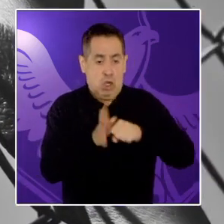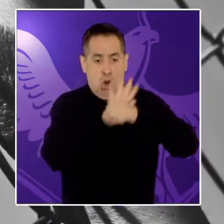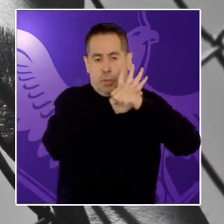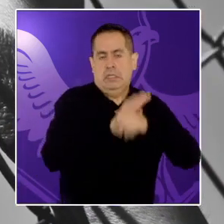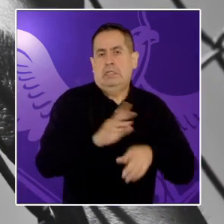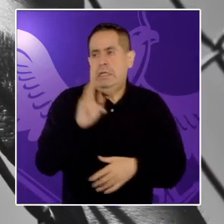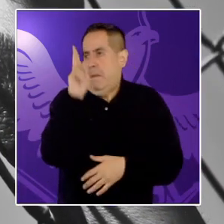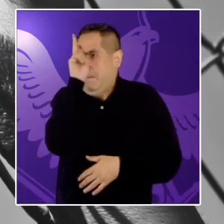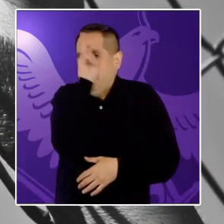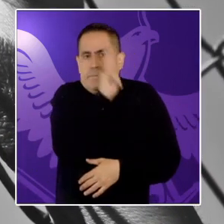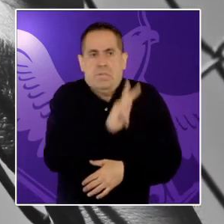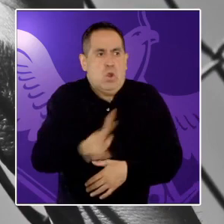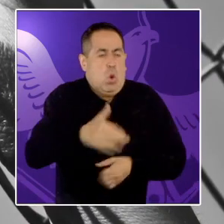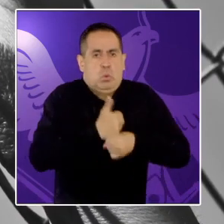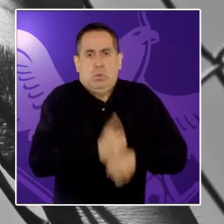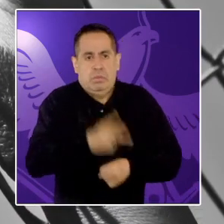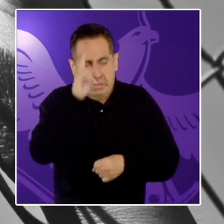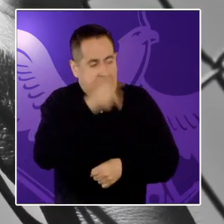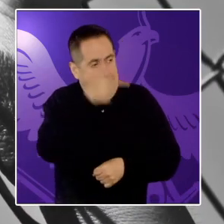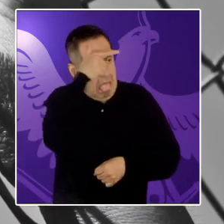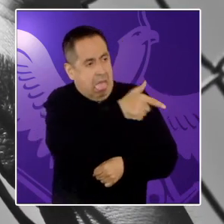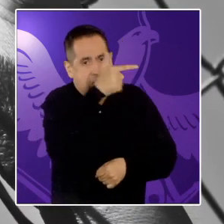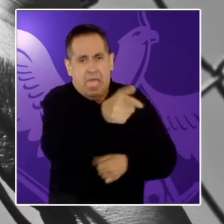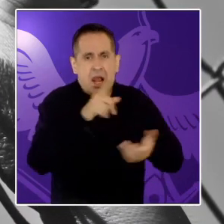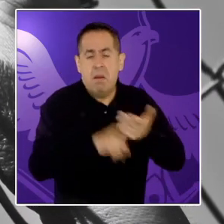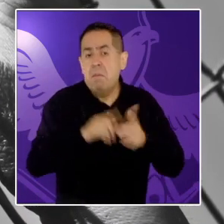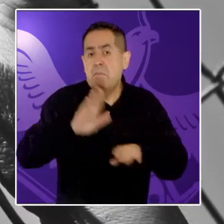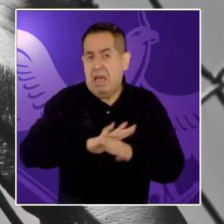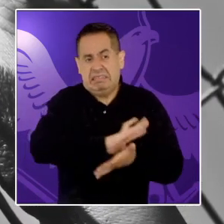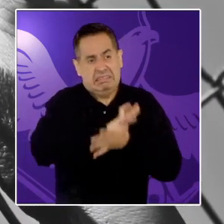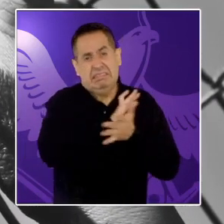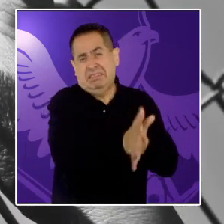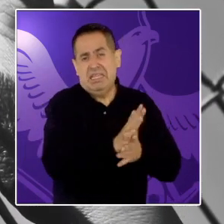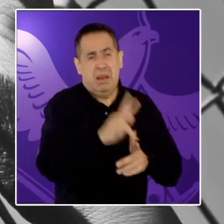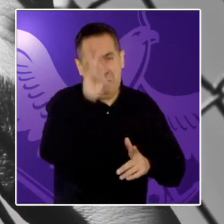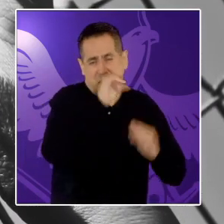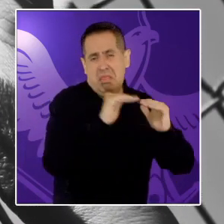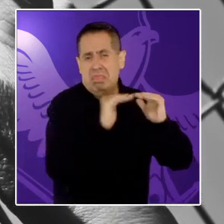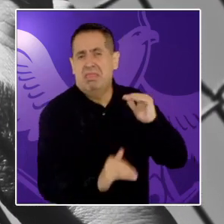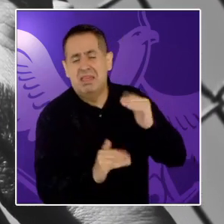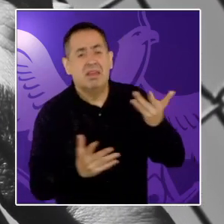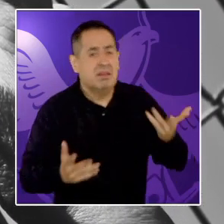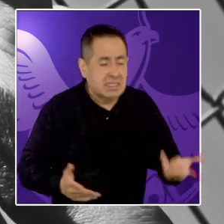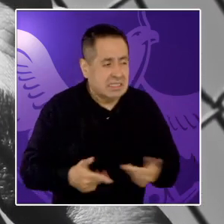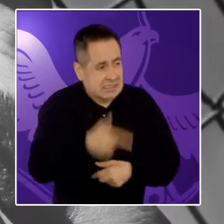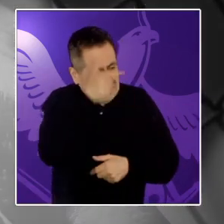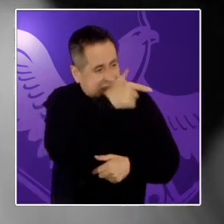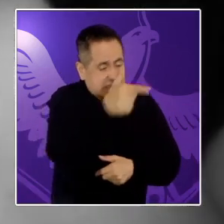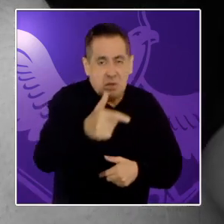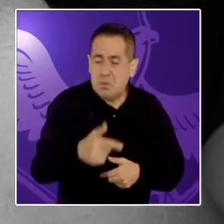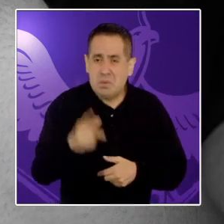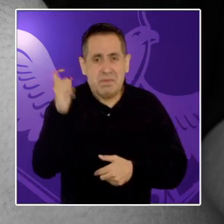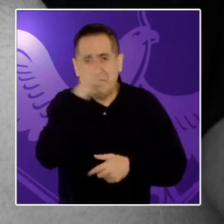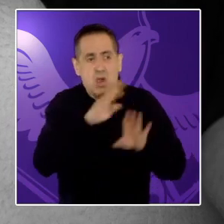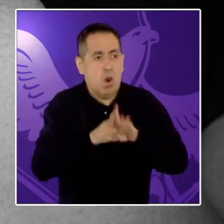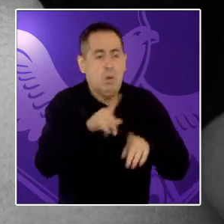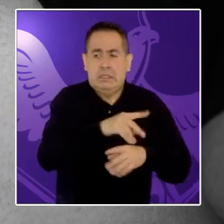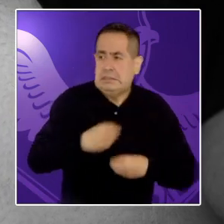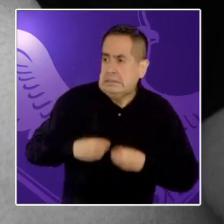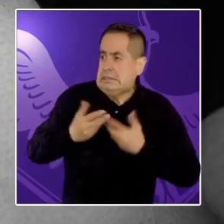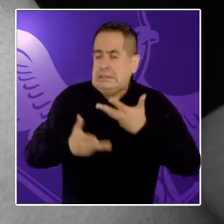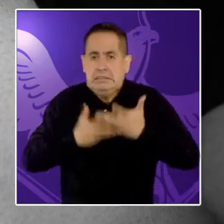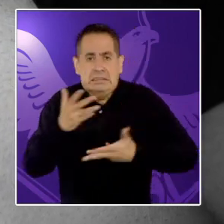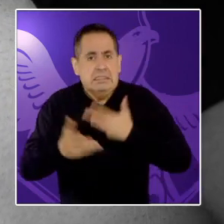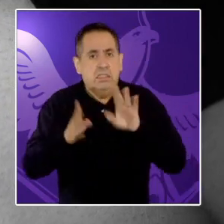contingencia COVID no solo las hace más vulnerables y más visibles a la discriminación y desigualdad, sino que muestra la enorme dificultad